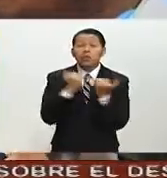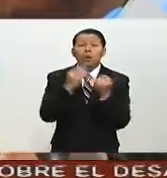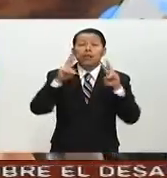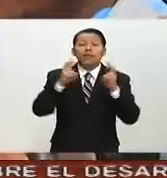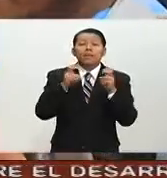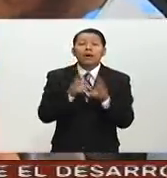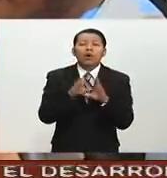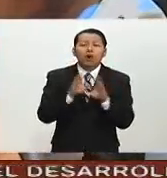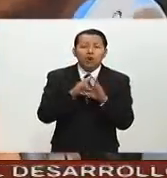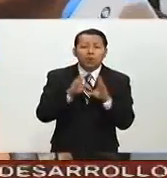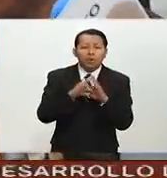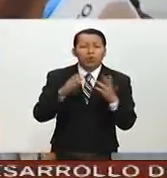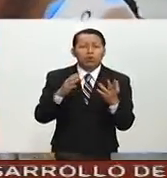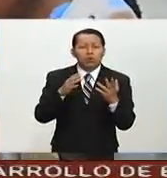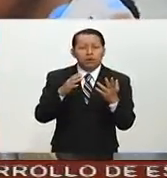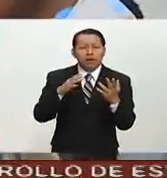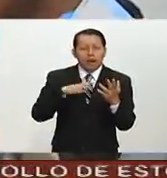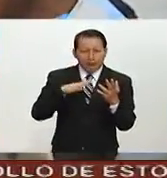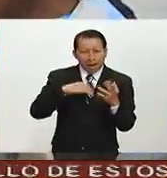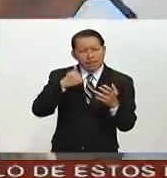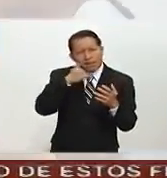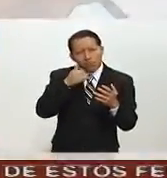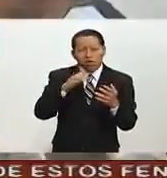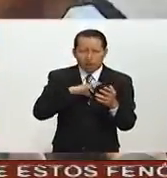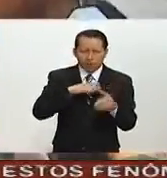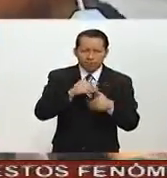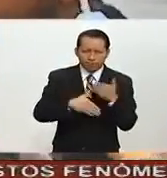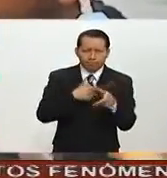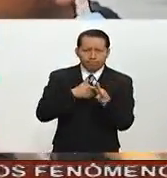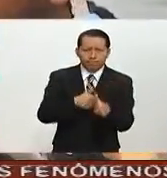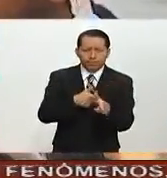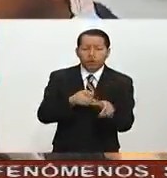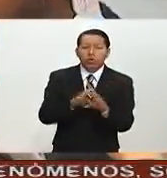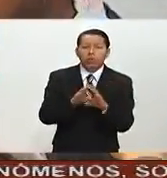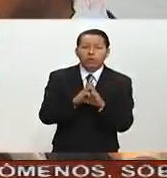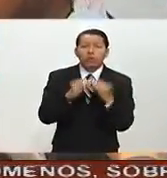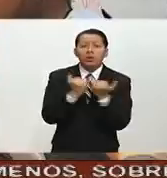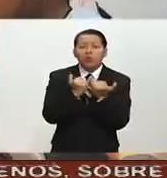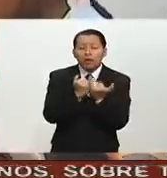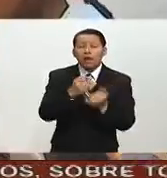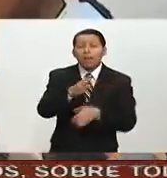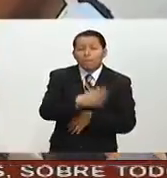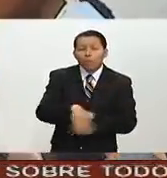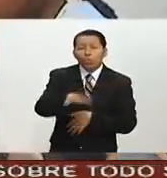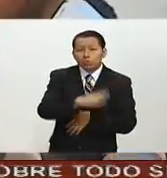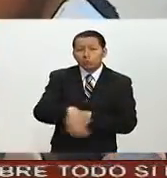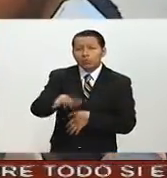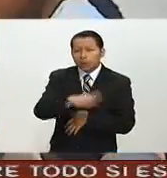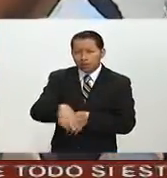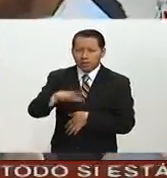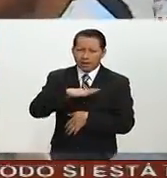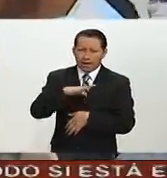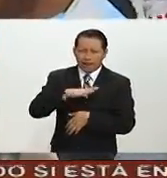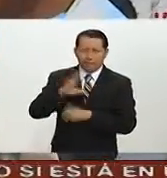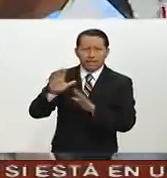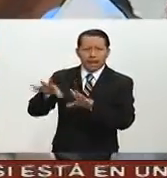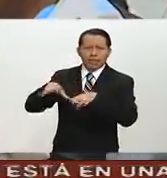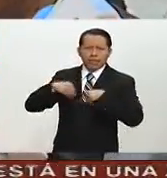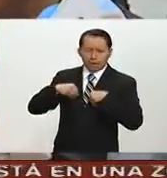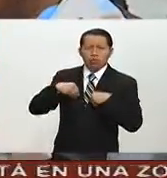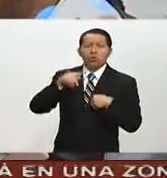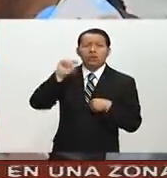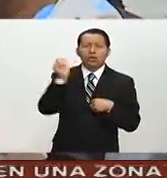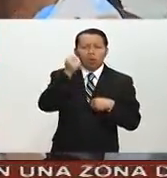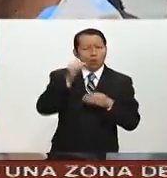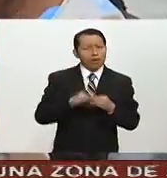las telefonías está avanzando a esa línea. El tema que tiene que ver con la búsqueda, se ha adquirido tecnología muy importante, la